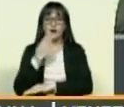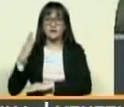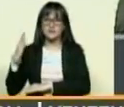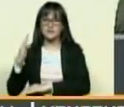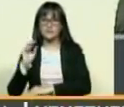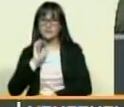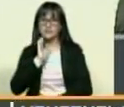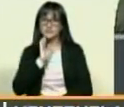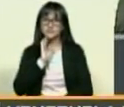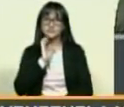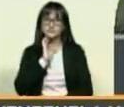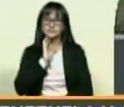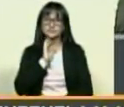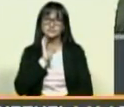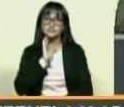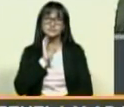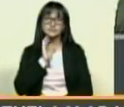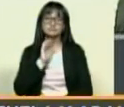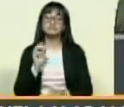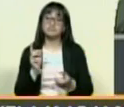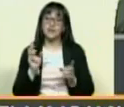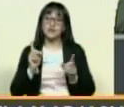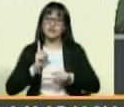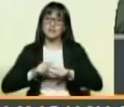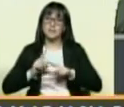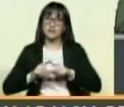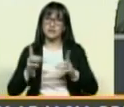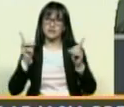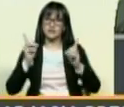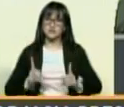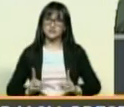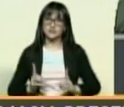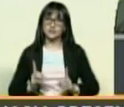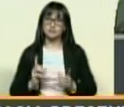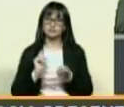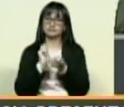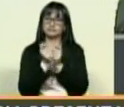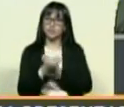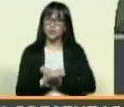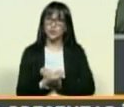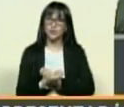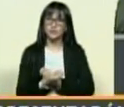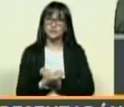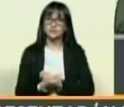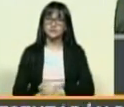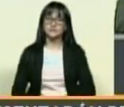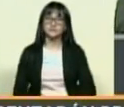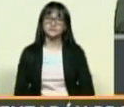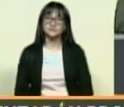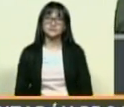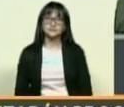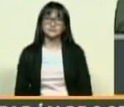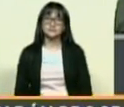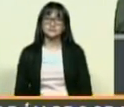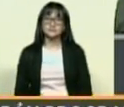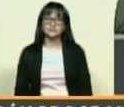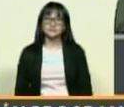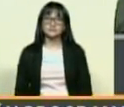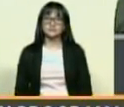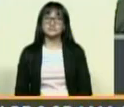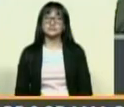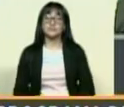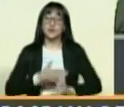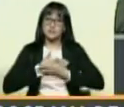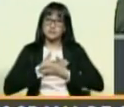los espacios de decisión. La reestructuración, entonces. Y, bueno, dentro de la